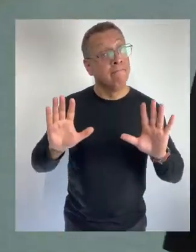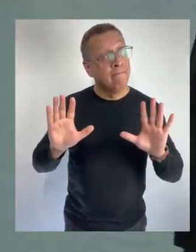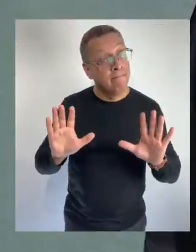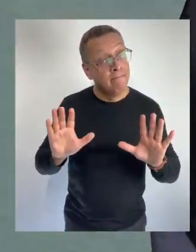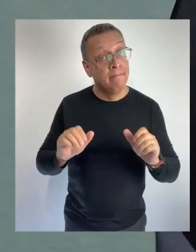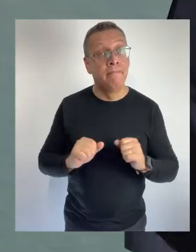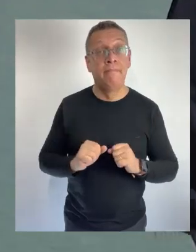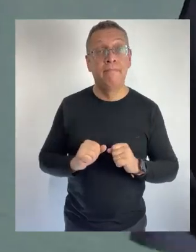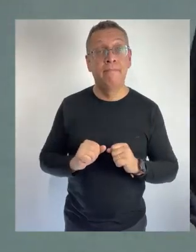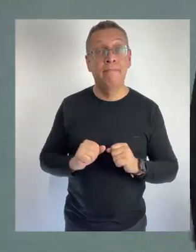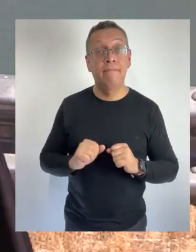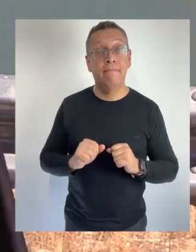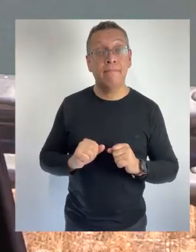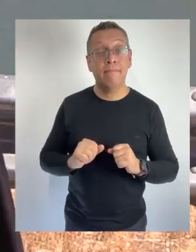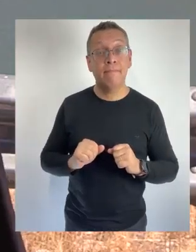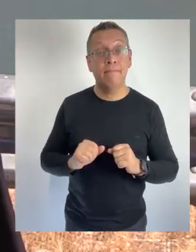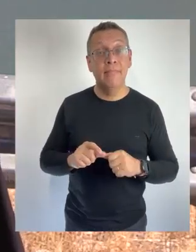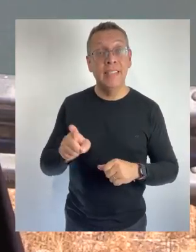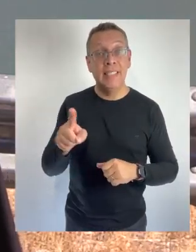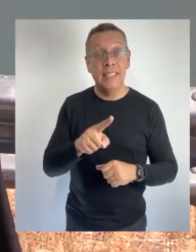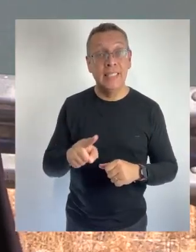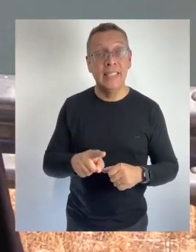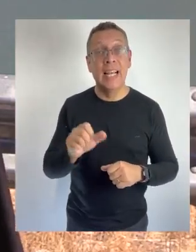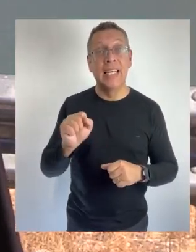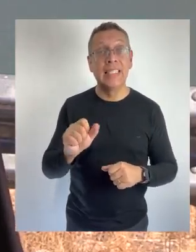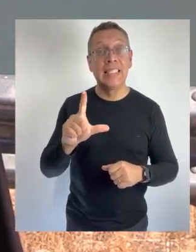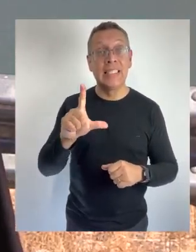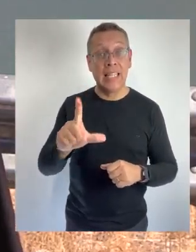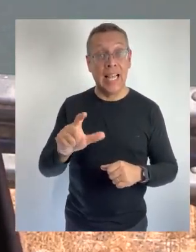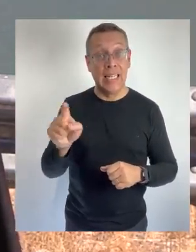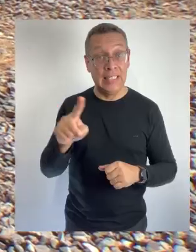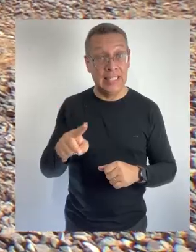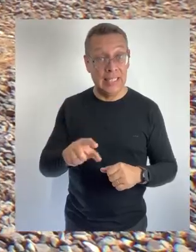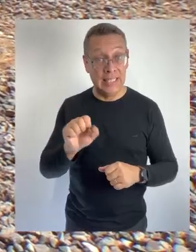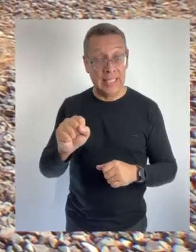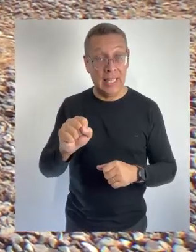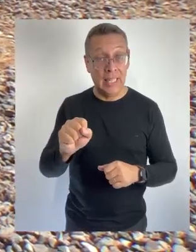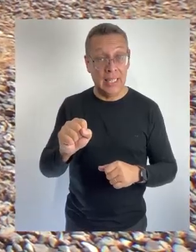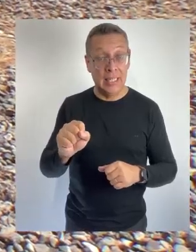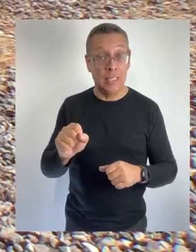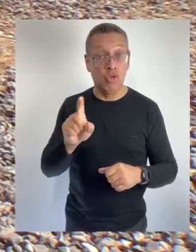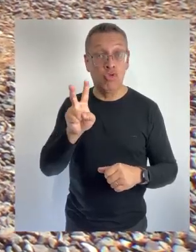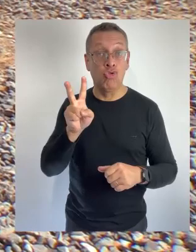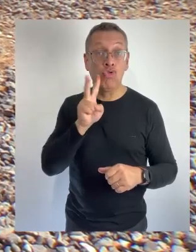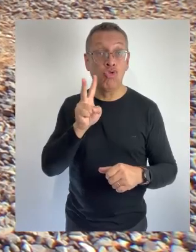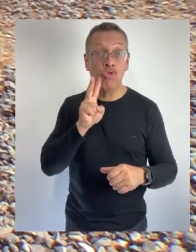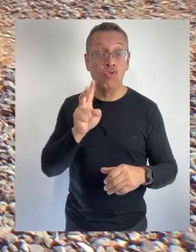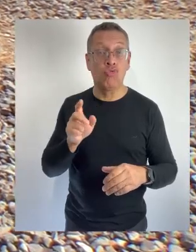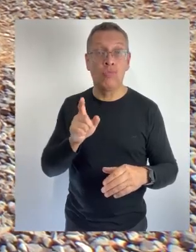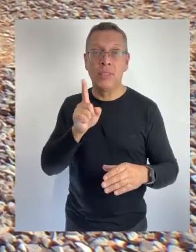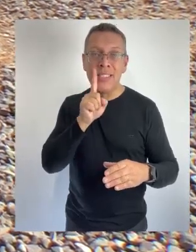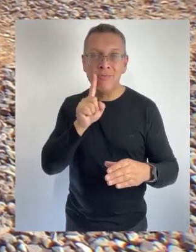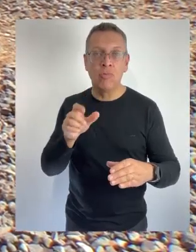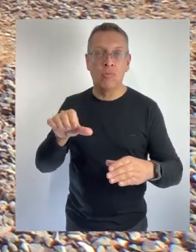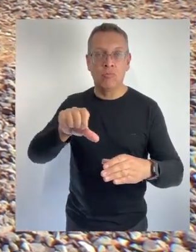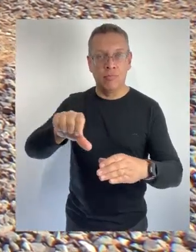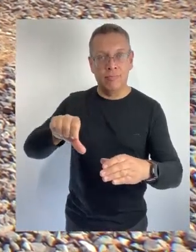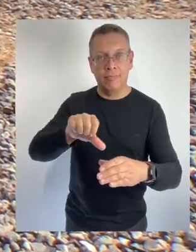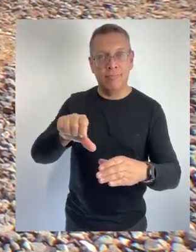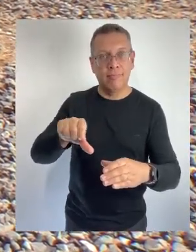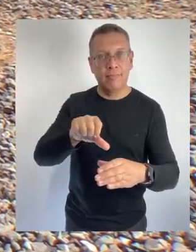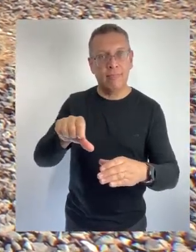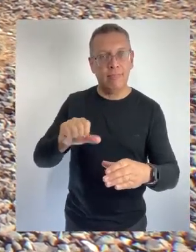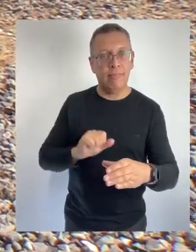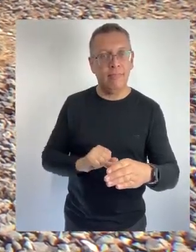Todo depende si tú haces una salsa. Ah, ya. Cuando ya. Hago salsa, ya. Se llama el deglaçage. Ya. Tú